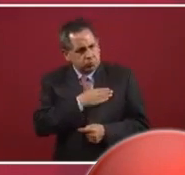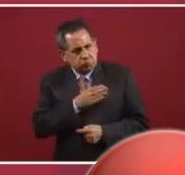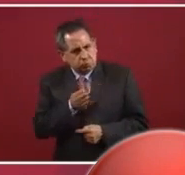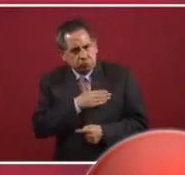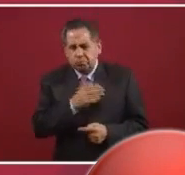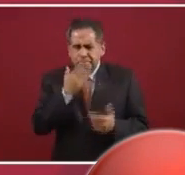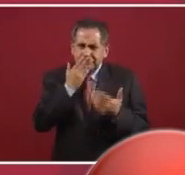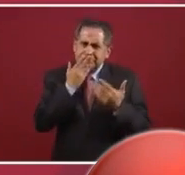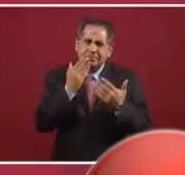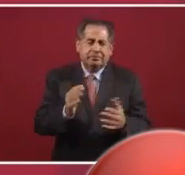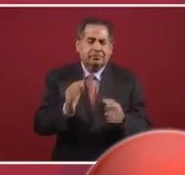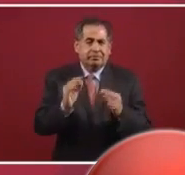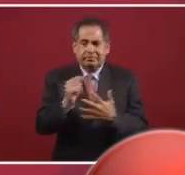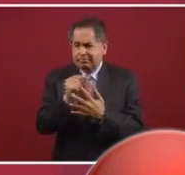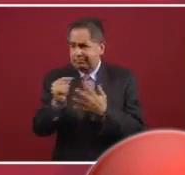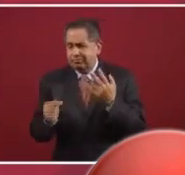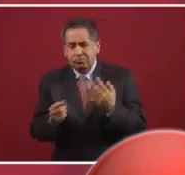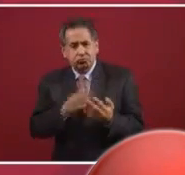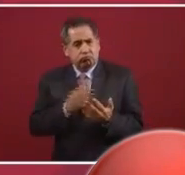y